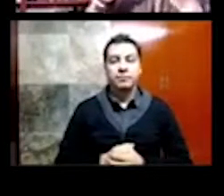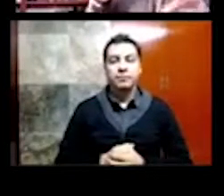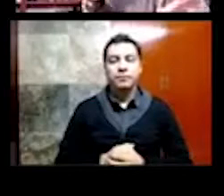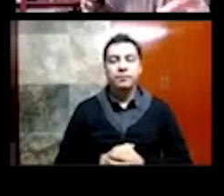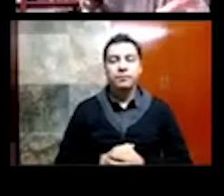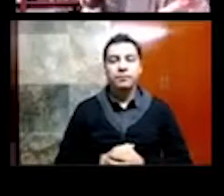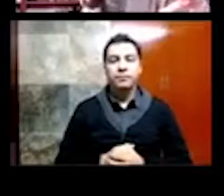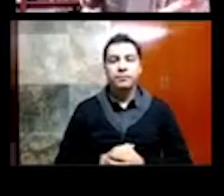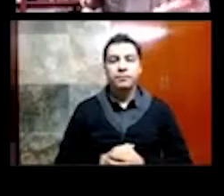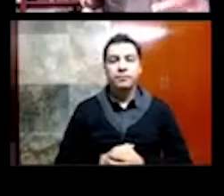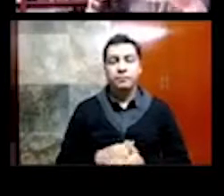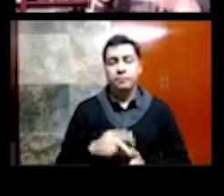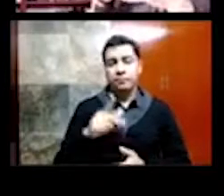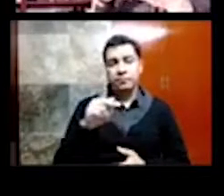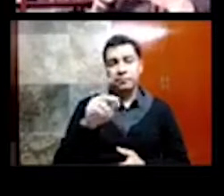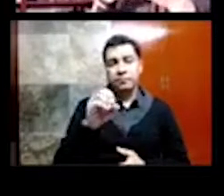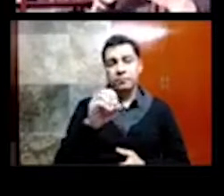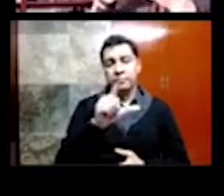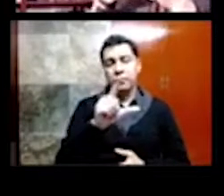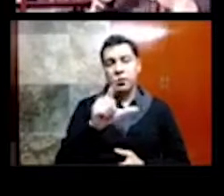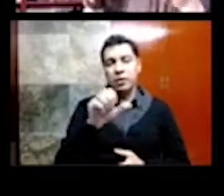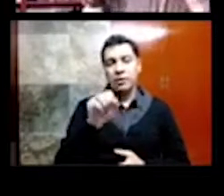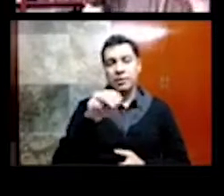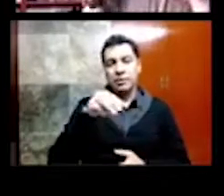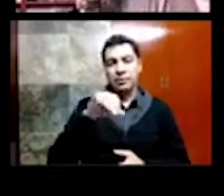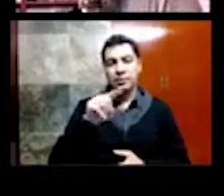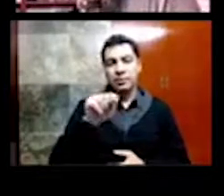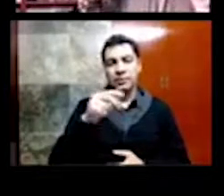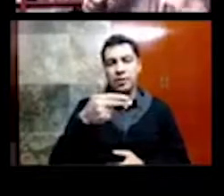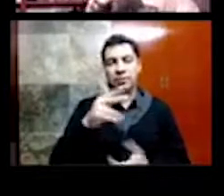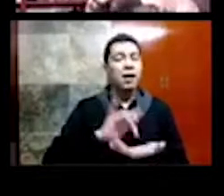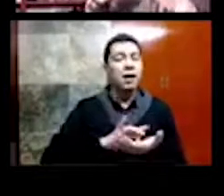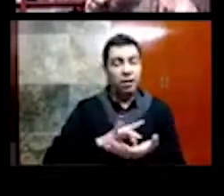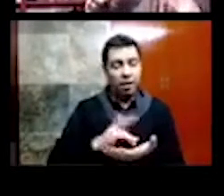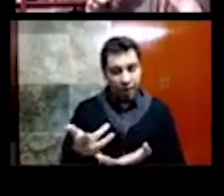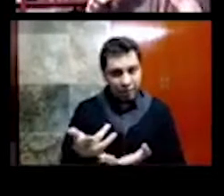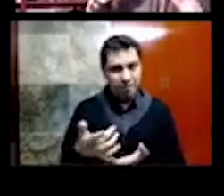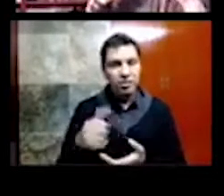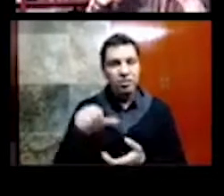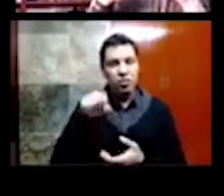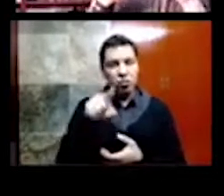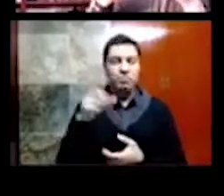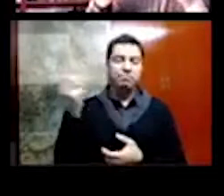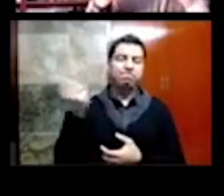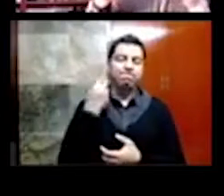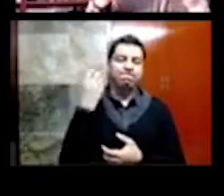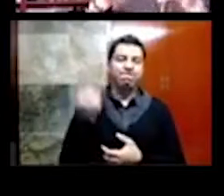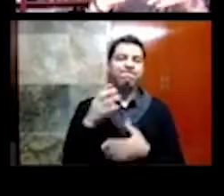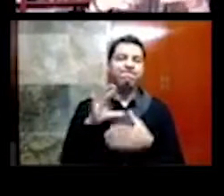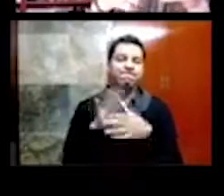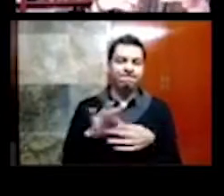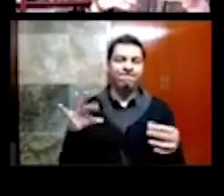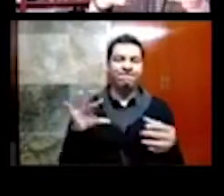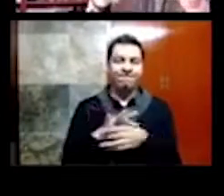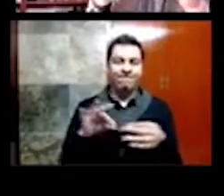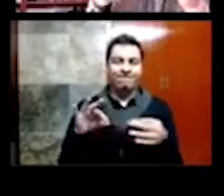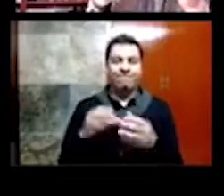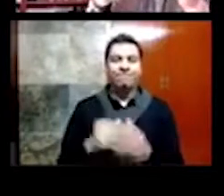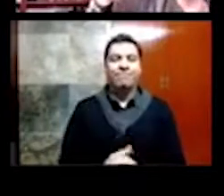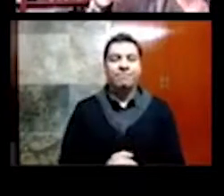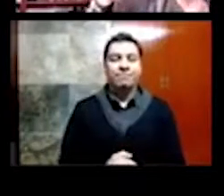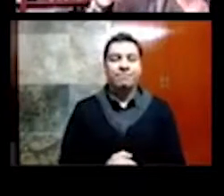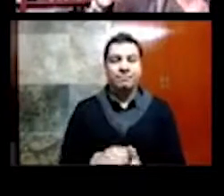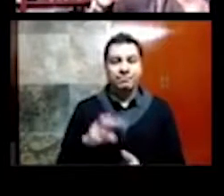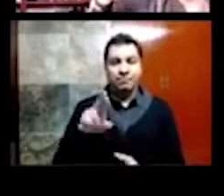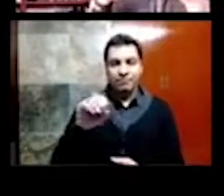Paul Schmidt: buenos días, gracias Alejandro. Gracias Paul, nuestro amigo Paul. Rosalba